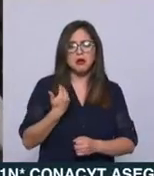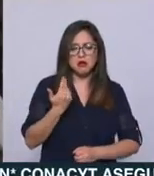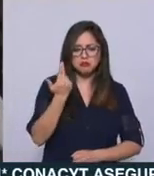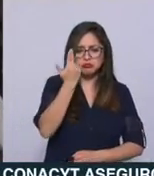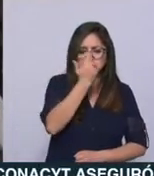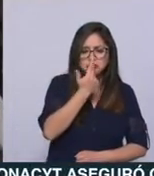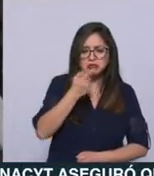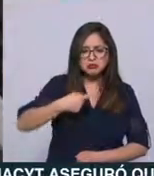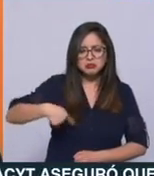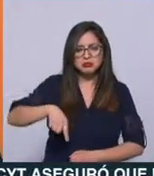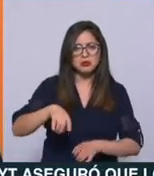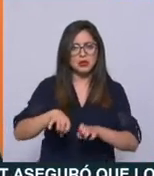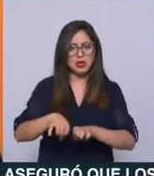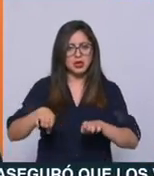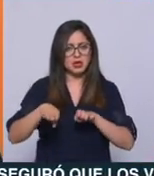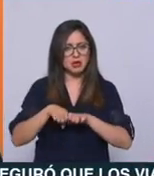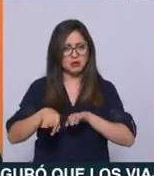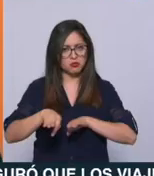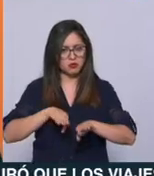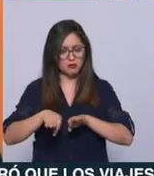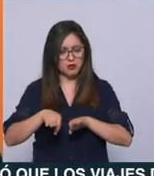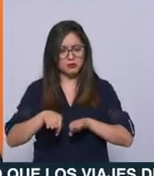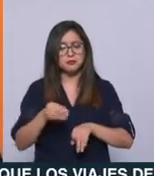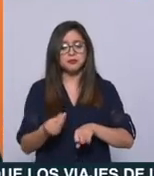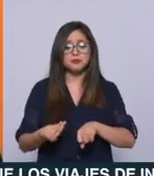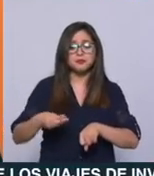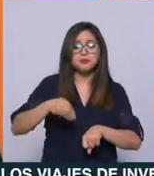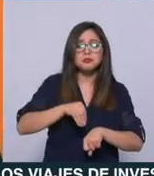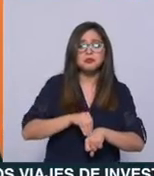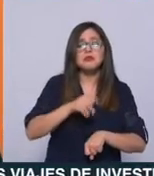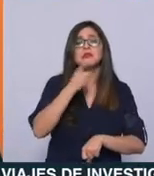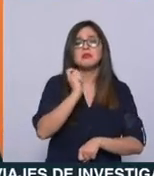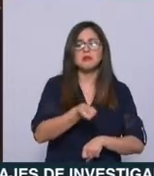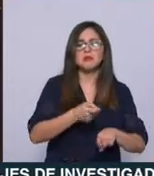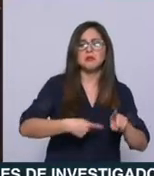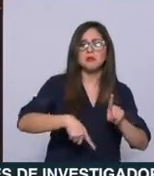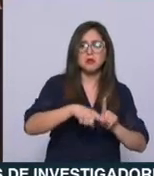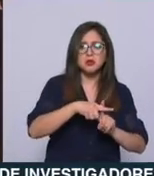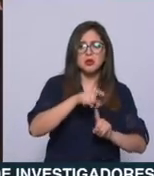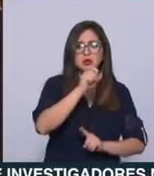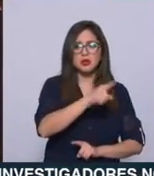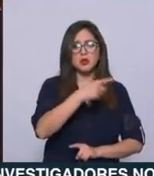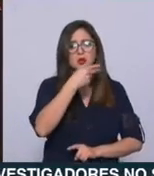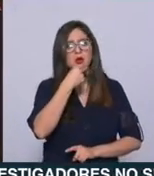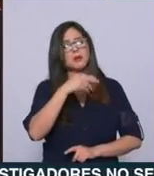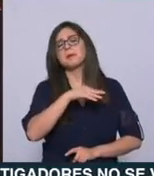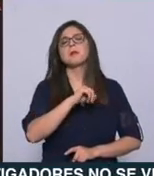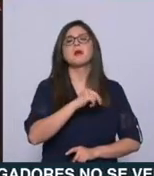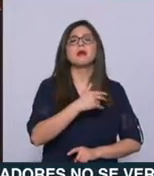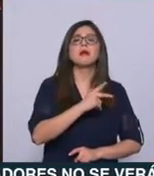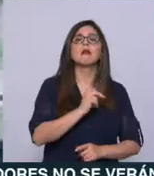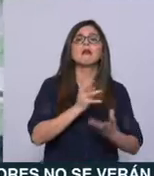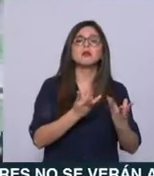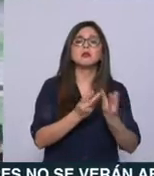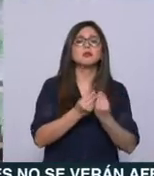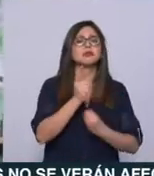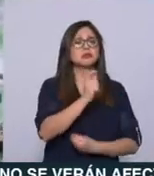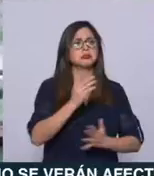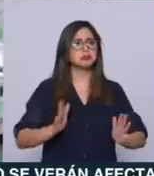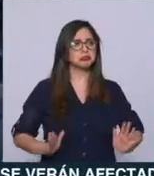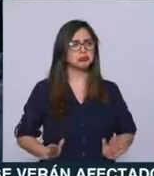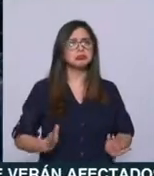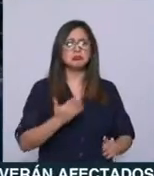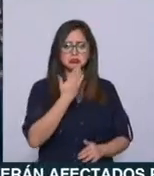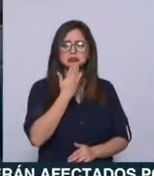ambos equipos. Añadió como otro punto a favor que tanto él como Mike Pompeo tienen una buena relación y ambos